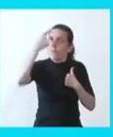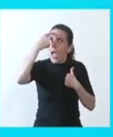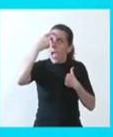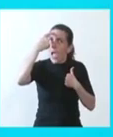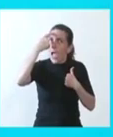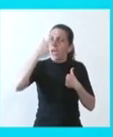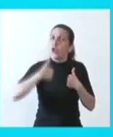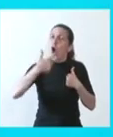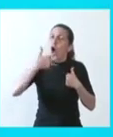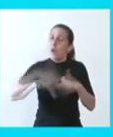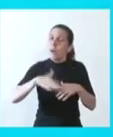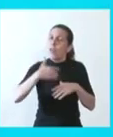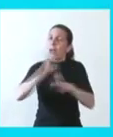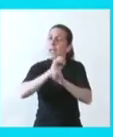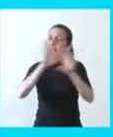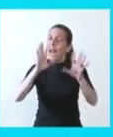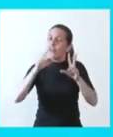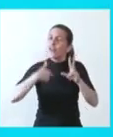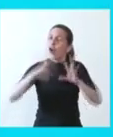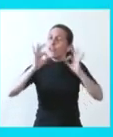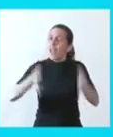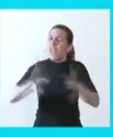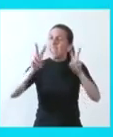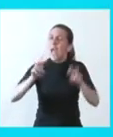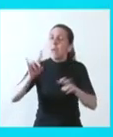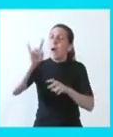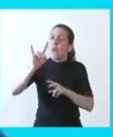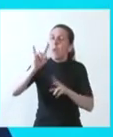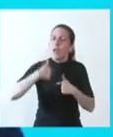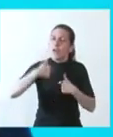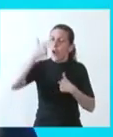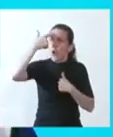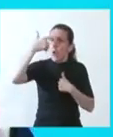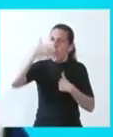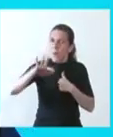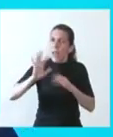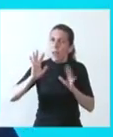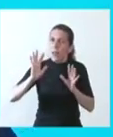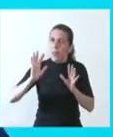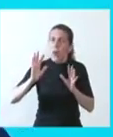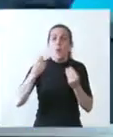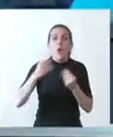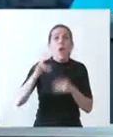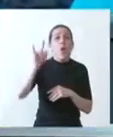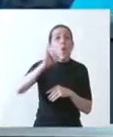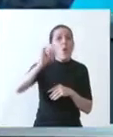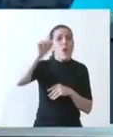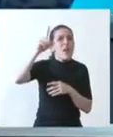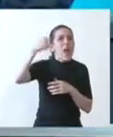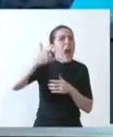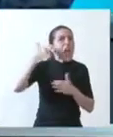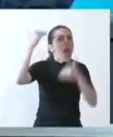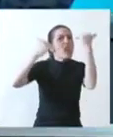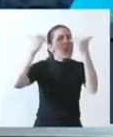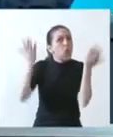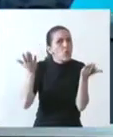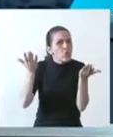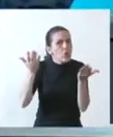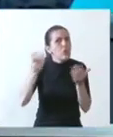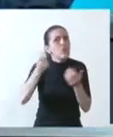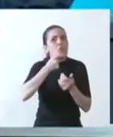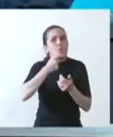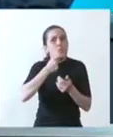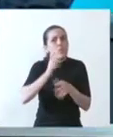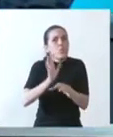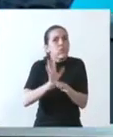mejor el tema. Lo veo como algo más razonable. Porque en la universidad hay gente de mayor edad, los que somos el